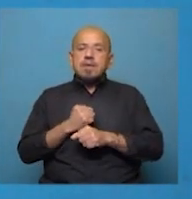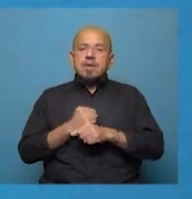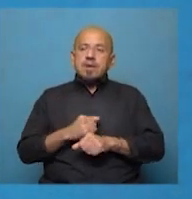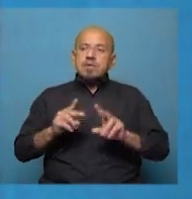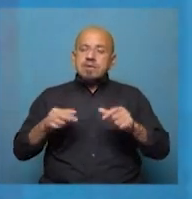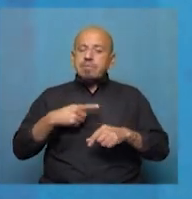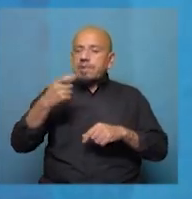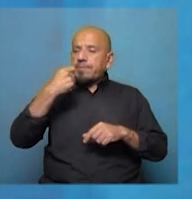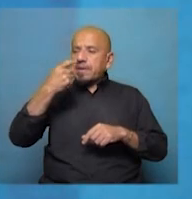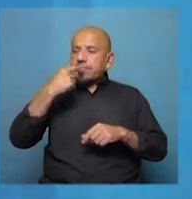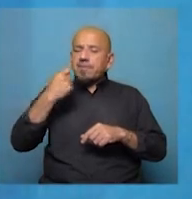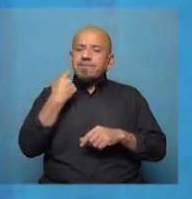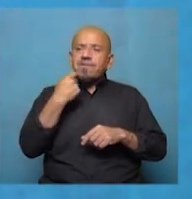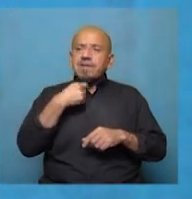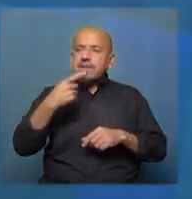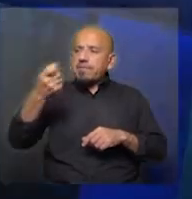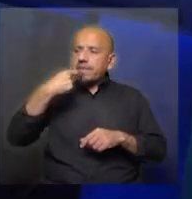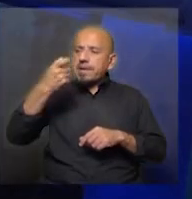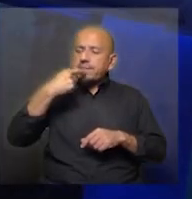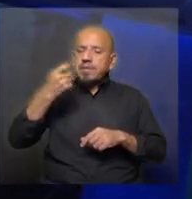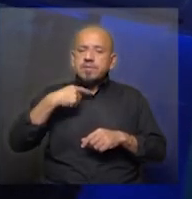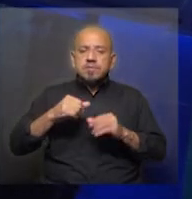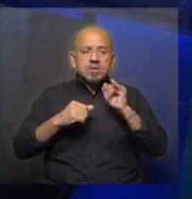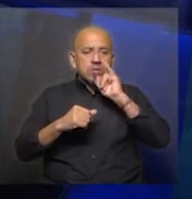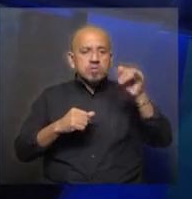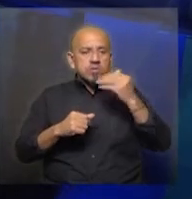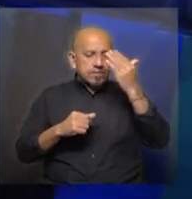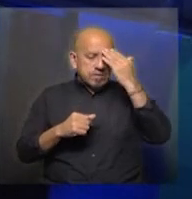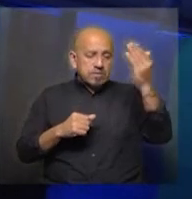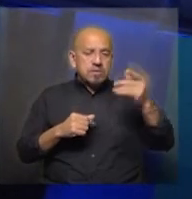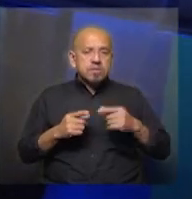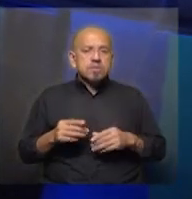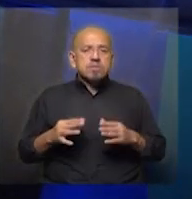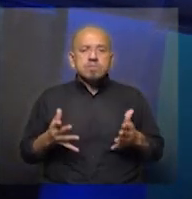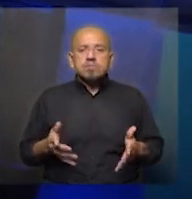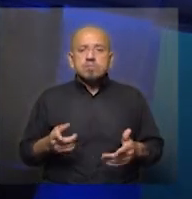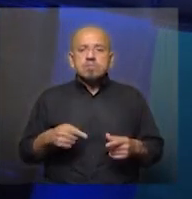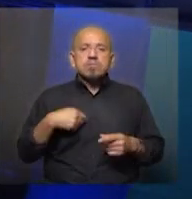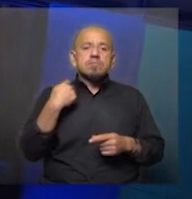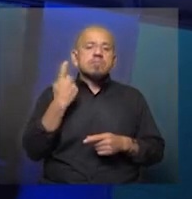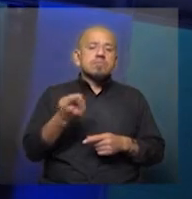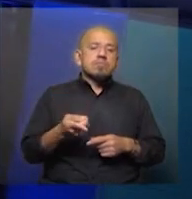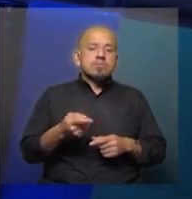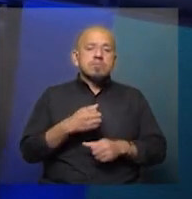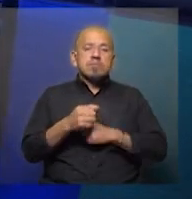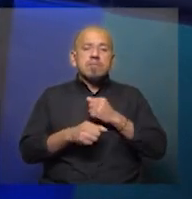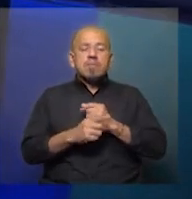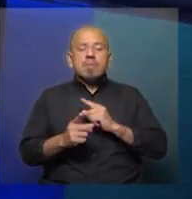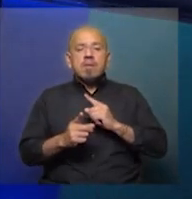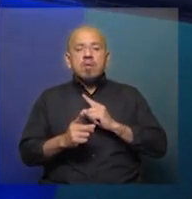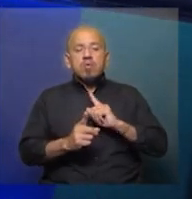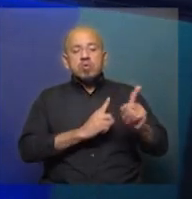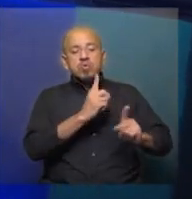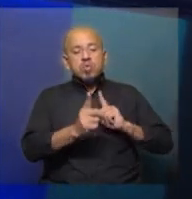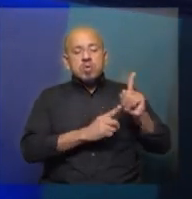los medicamentos de la falta de medicamentos en algunos casos que denuncia el frente amplio en Ace eh desde el próximo año aquellos Us de la zona metropolitana